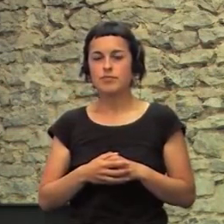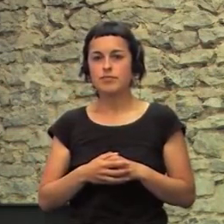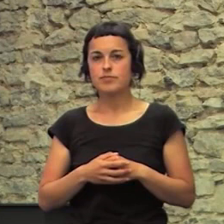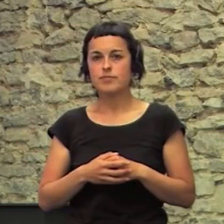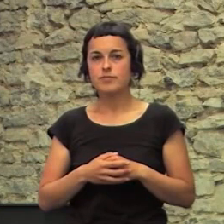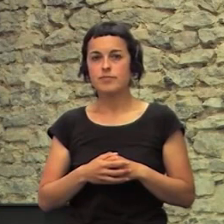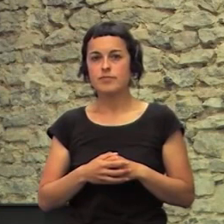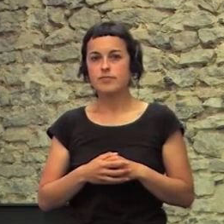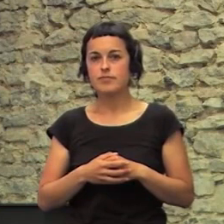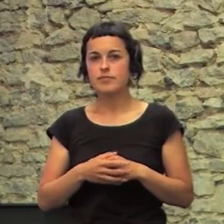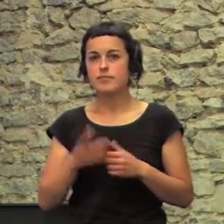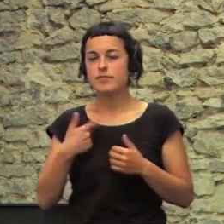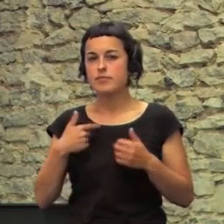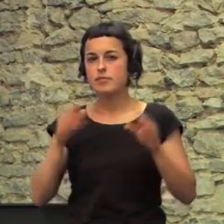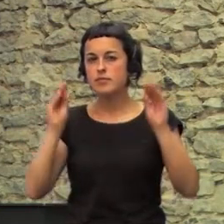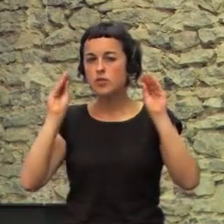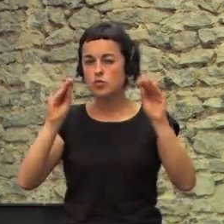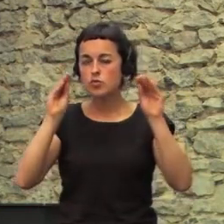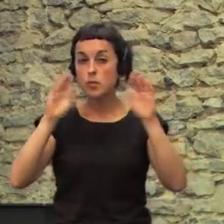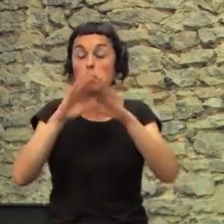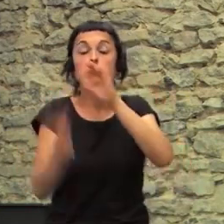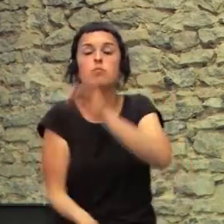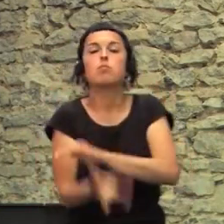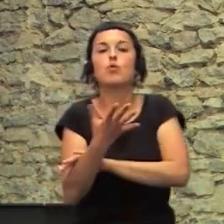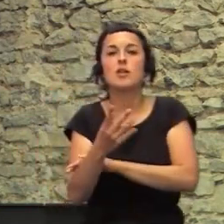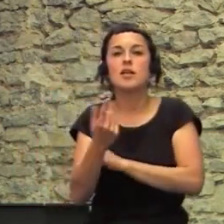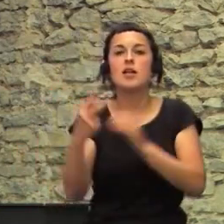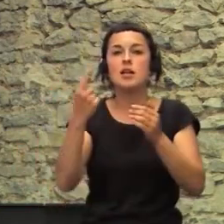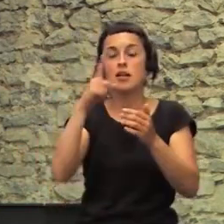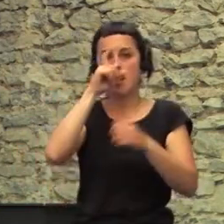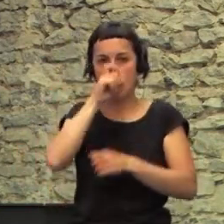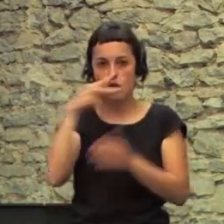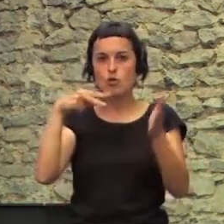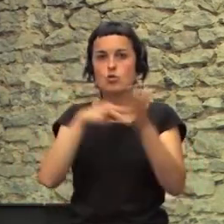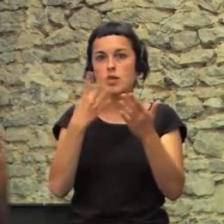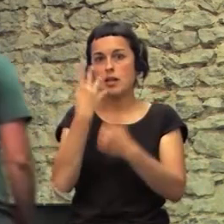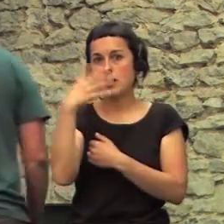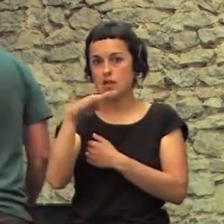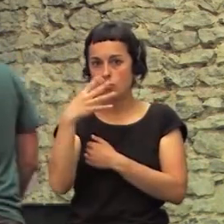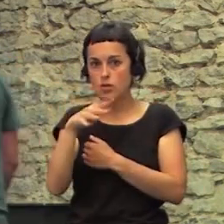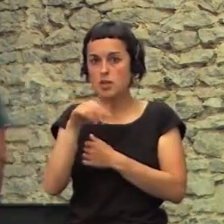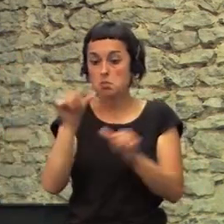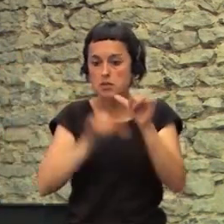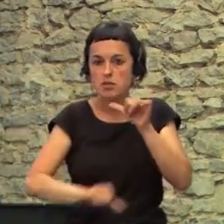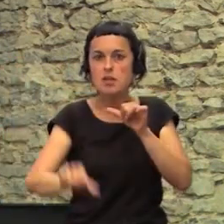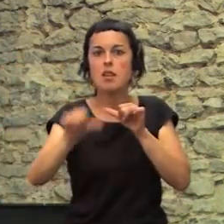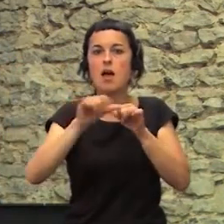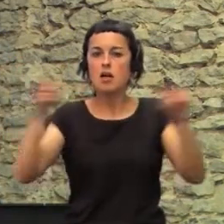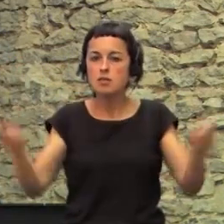nos formamos en verano de 2014 y desde entonces llevamos haciendo varias campañas en, pues